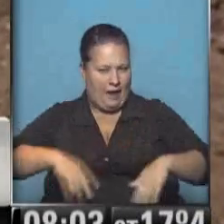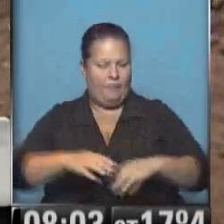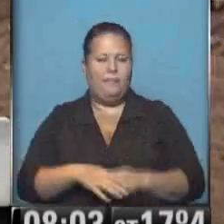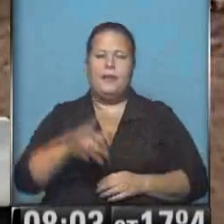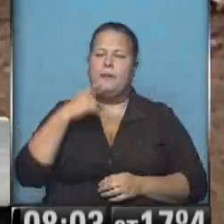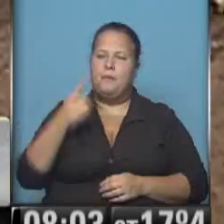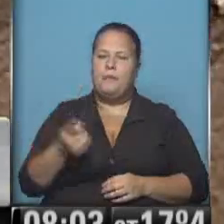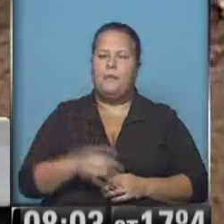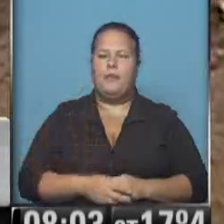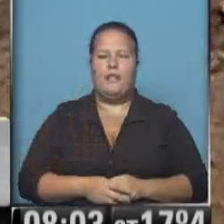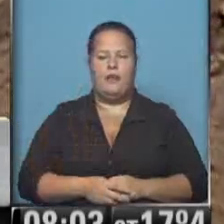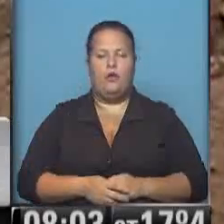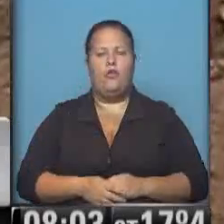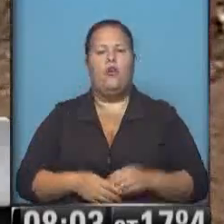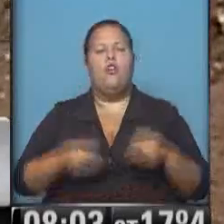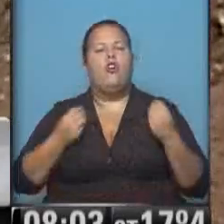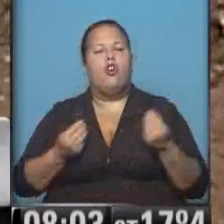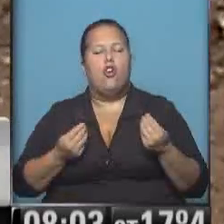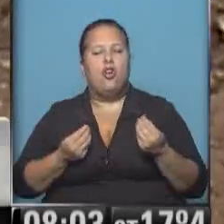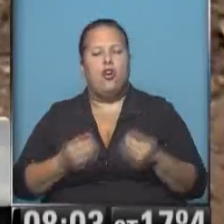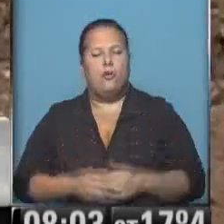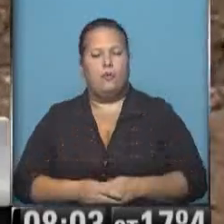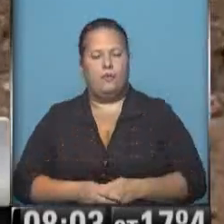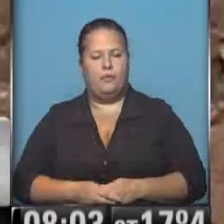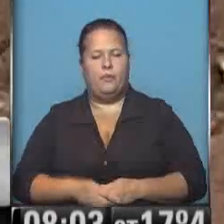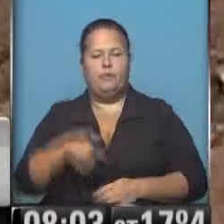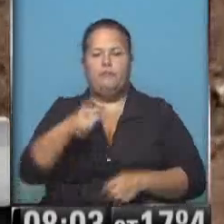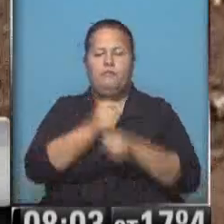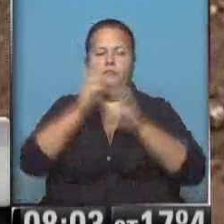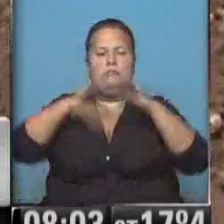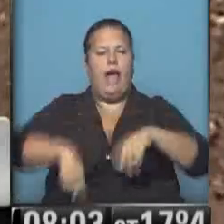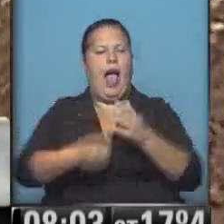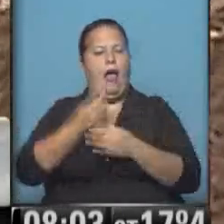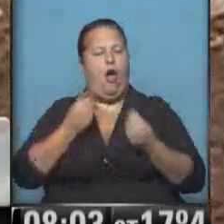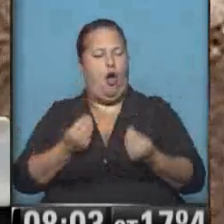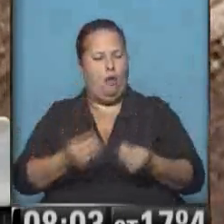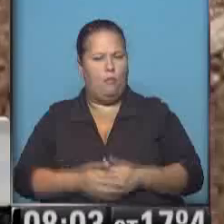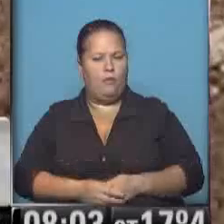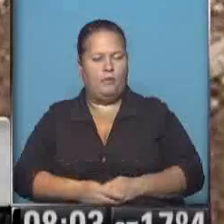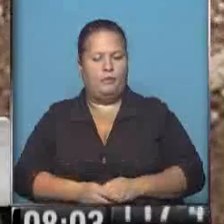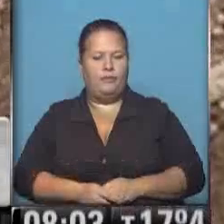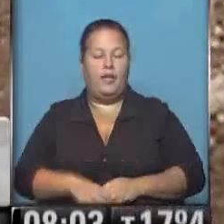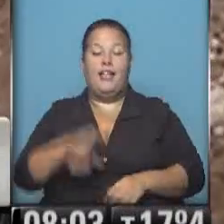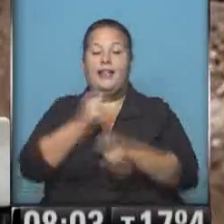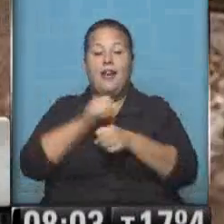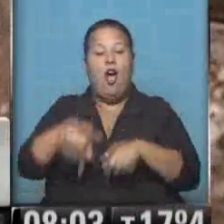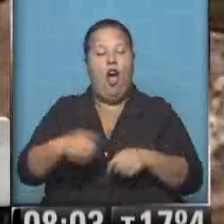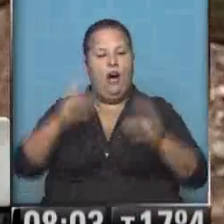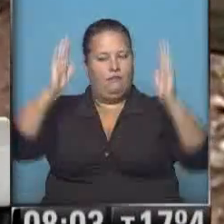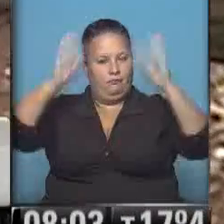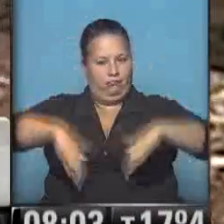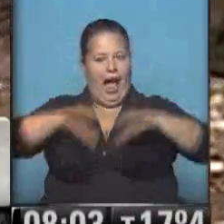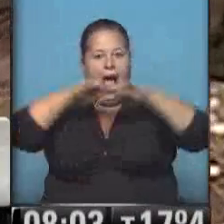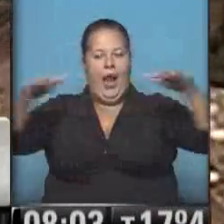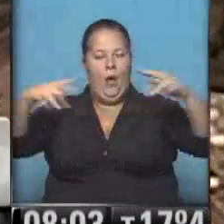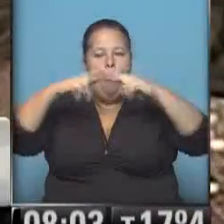Señor, ¿cómo es que va a seguir esta tarea de demolición en la mañana? La tarea hoy comprende en demoler la parte de